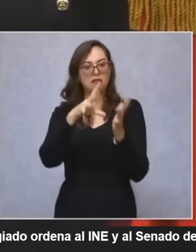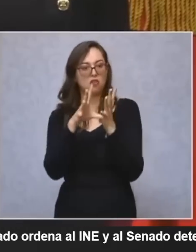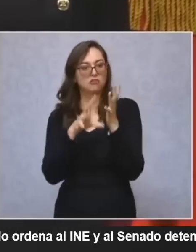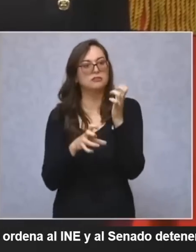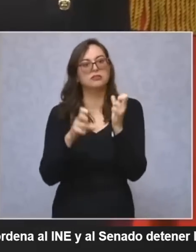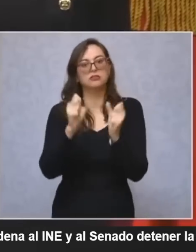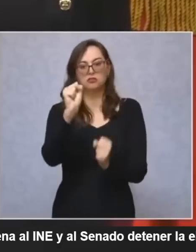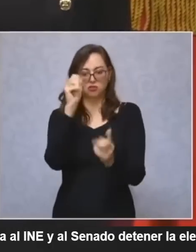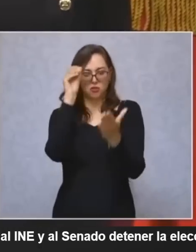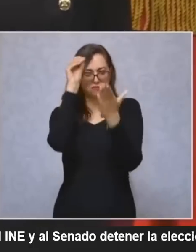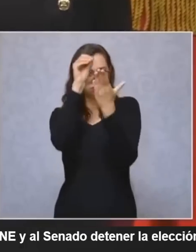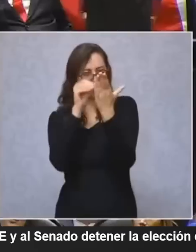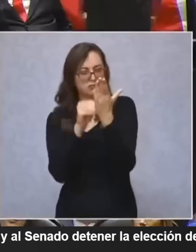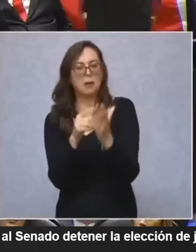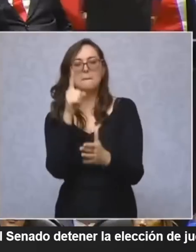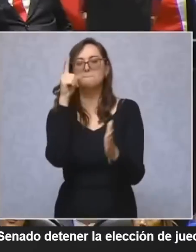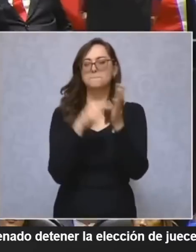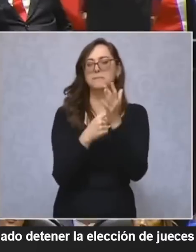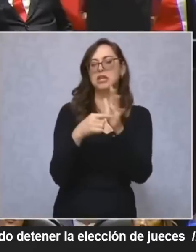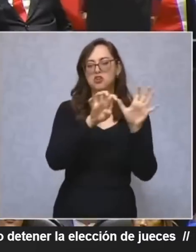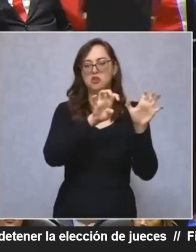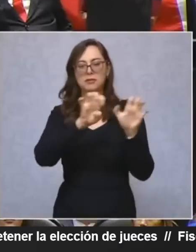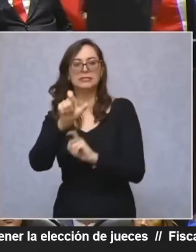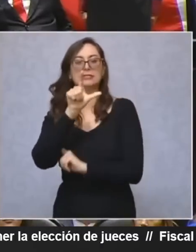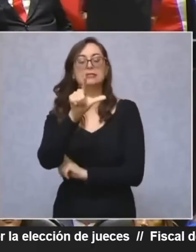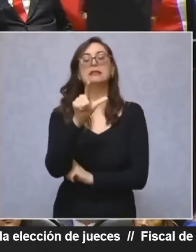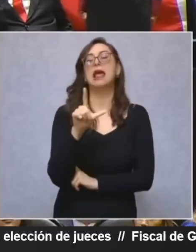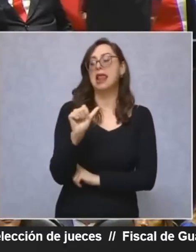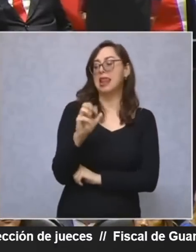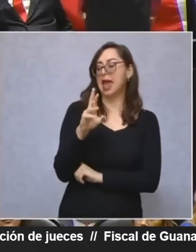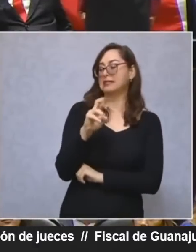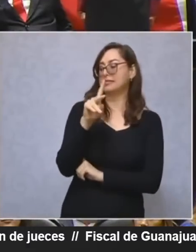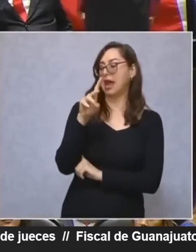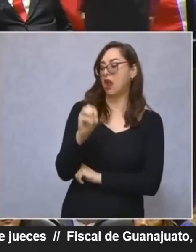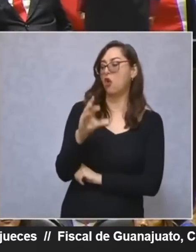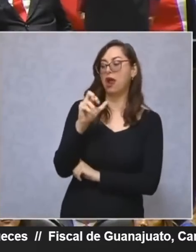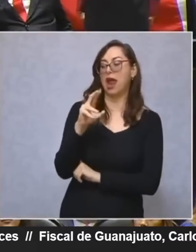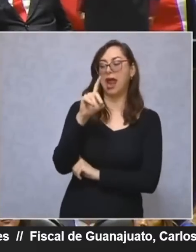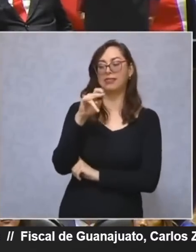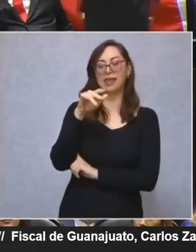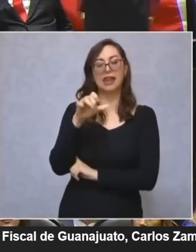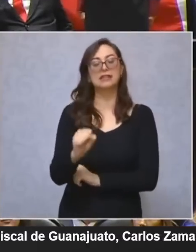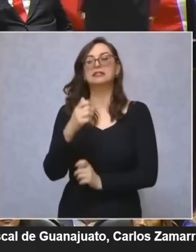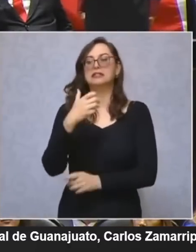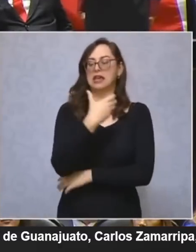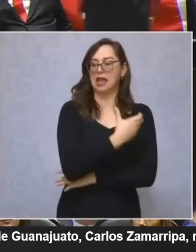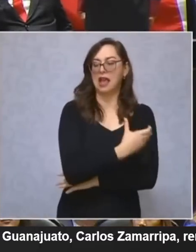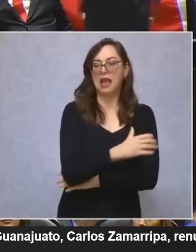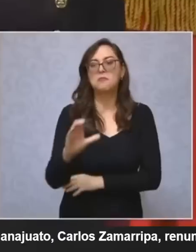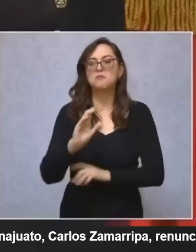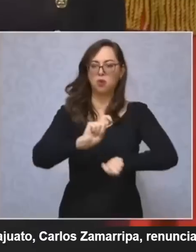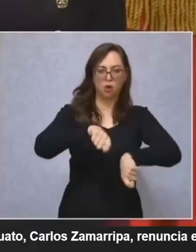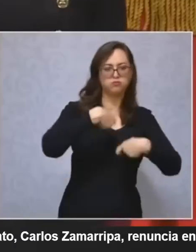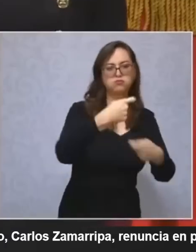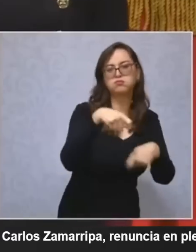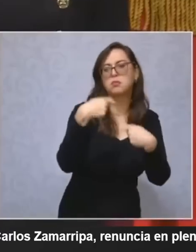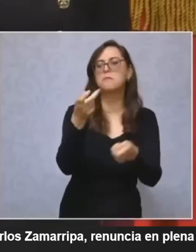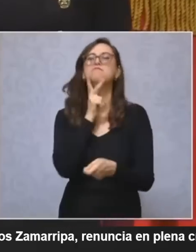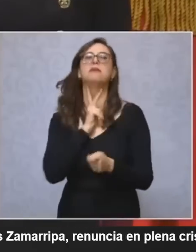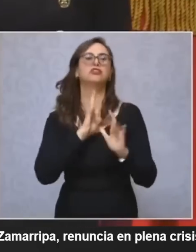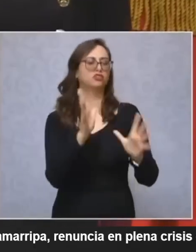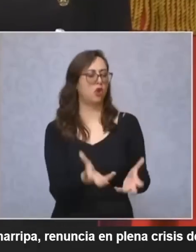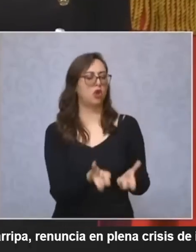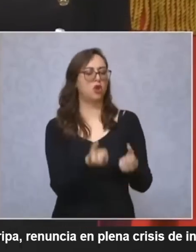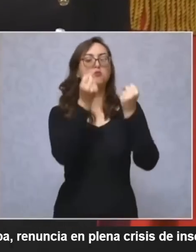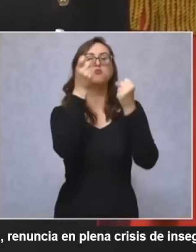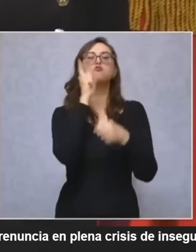de 1917, de Lázaro Cárdenas, que repartió la tierra y expropió el petróleo, de Margarita